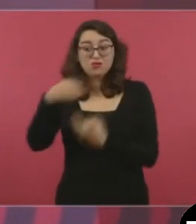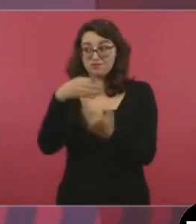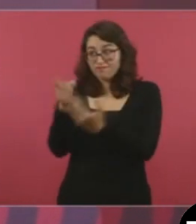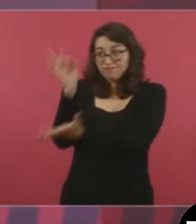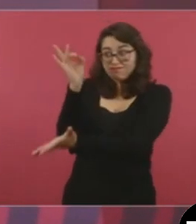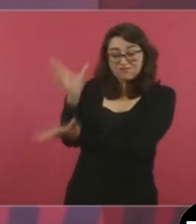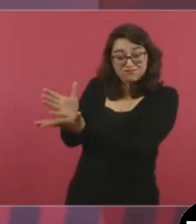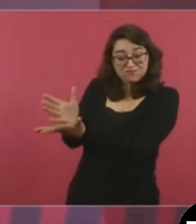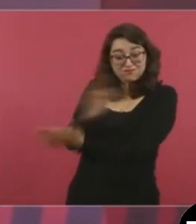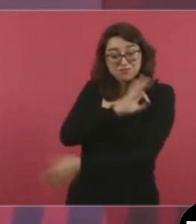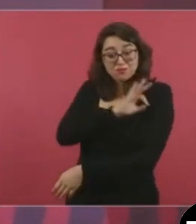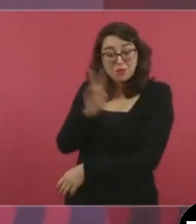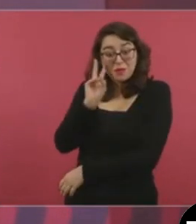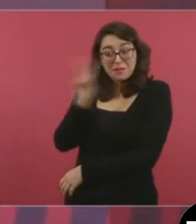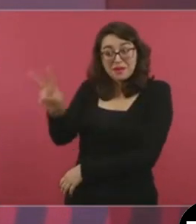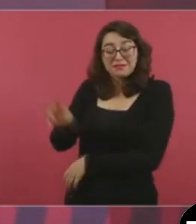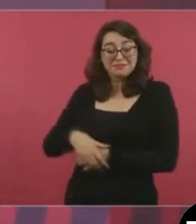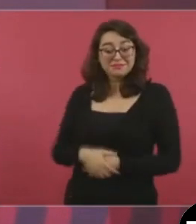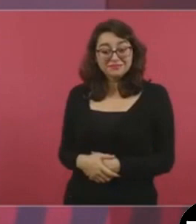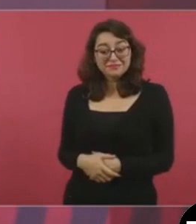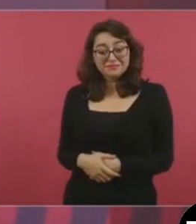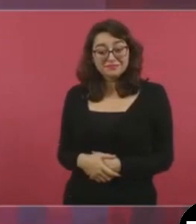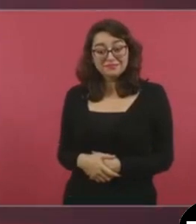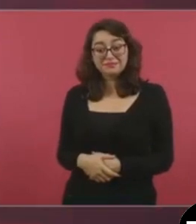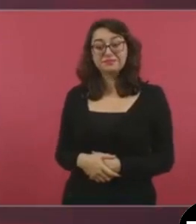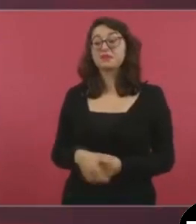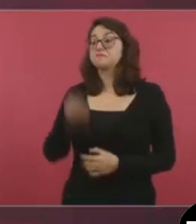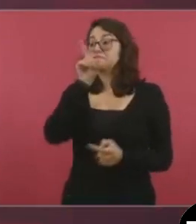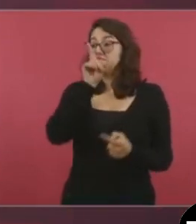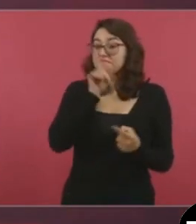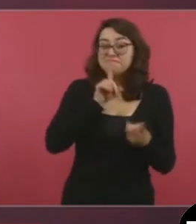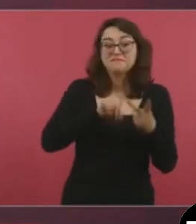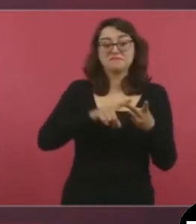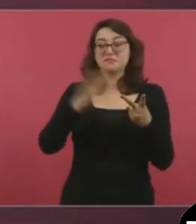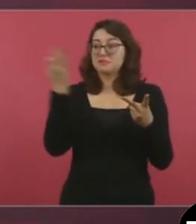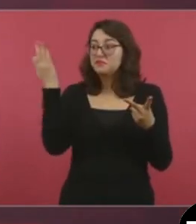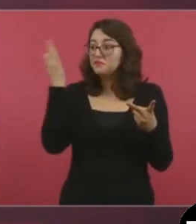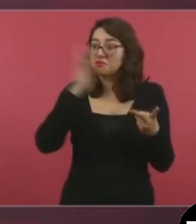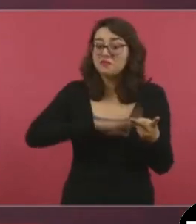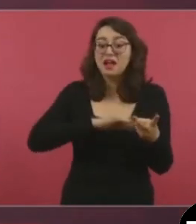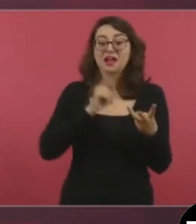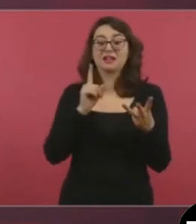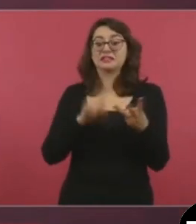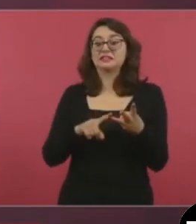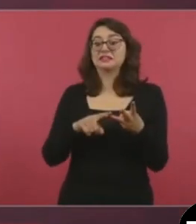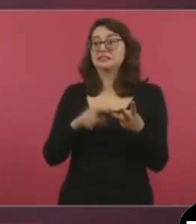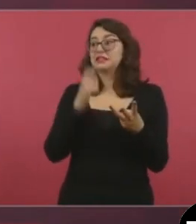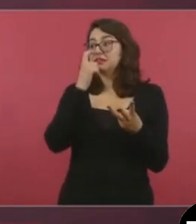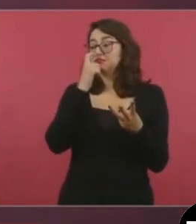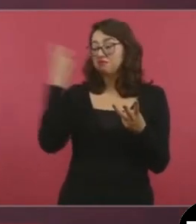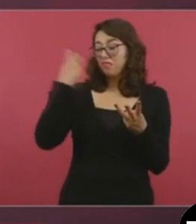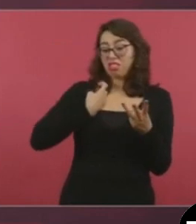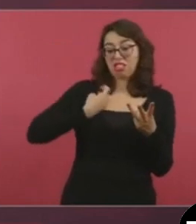actúan de manera falsaria, son